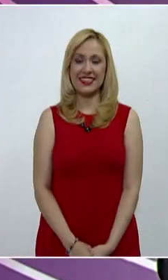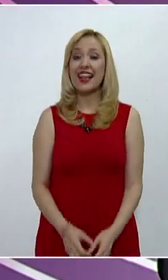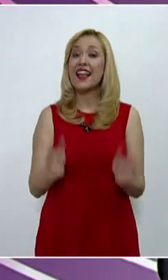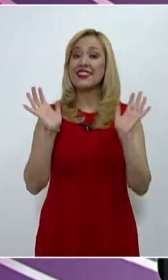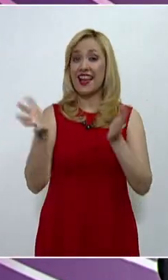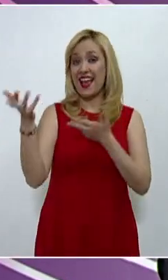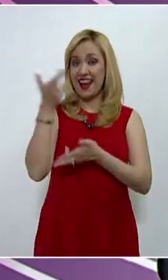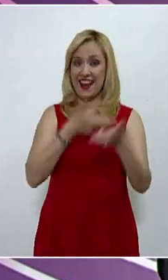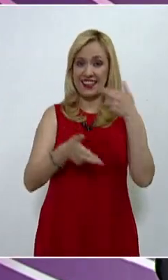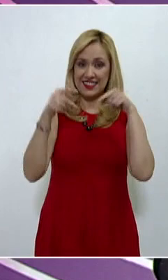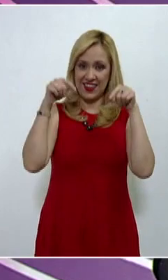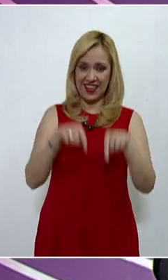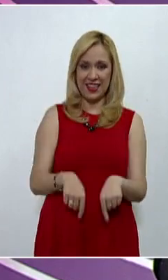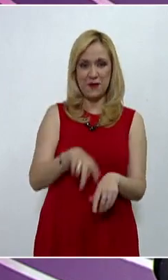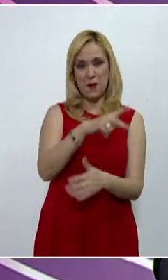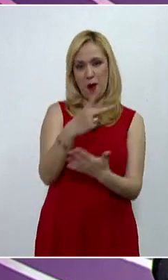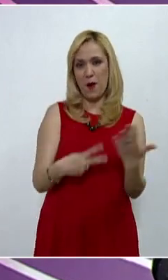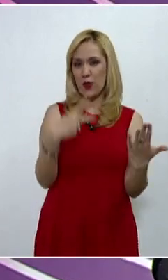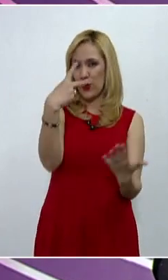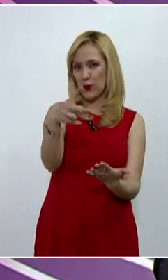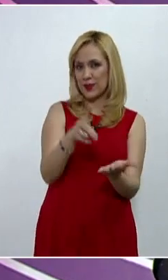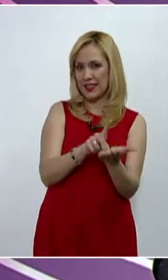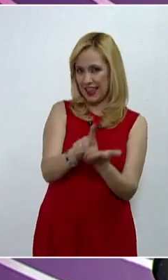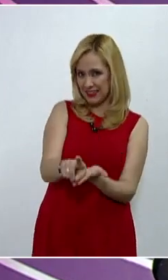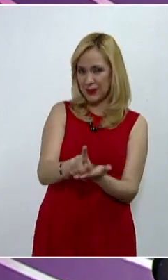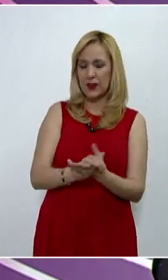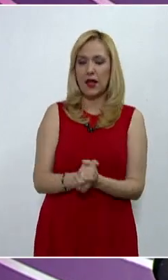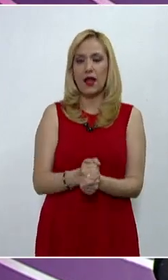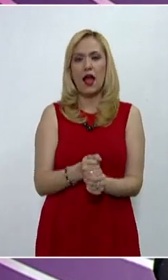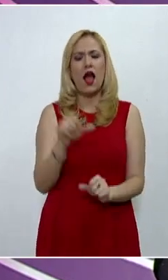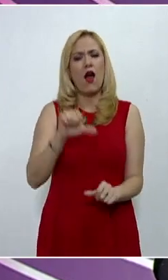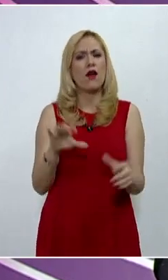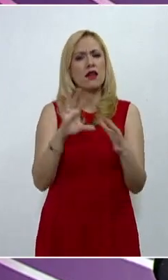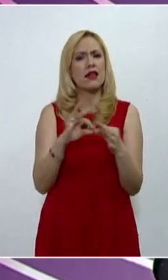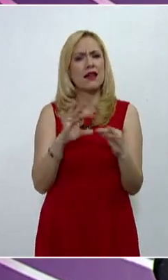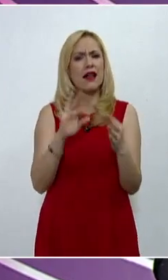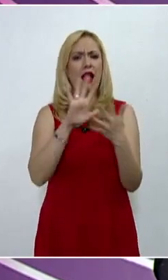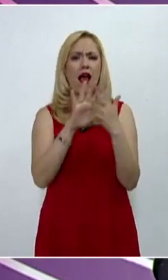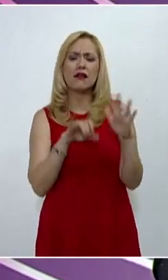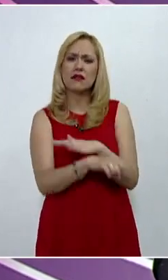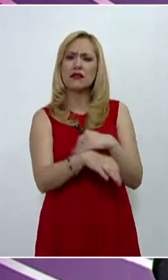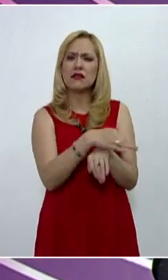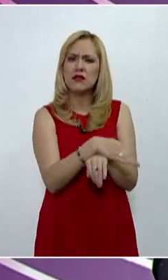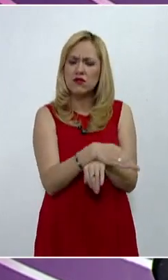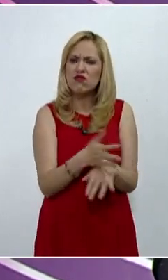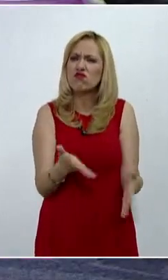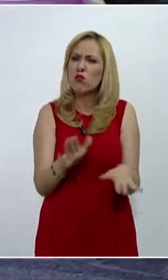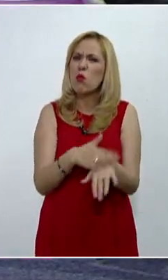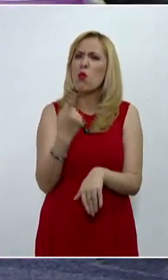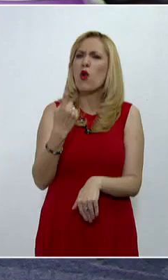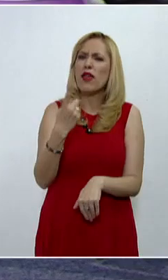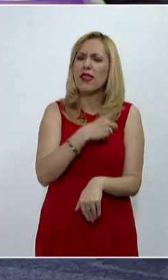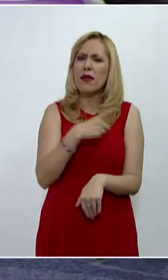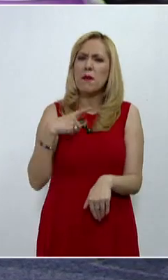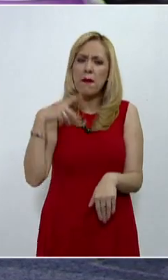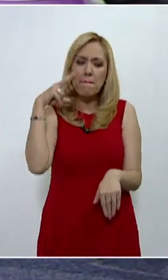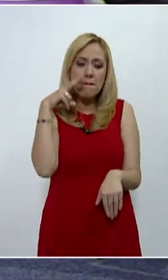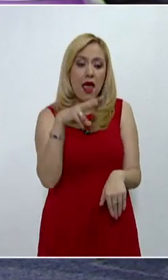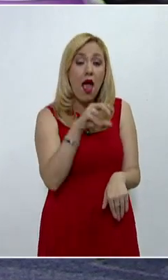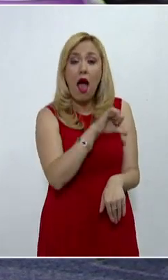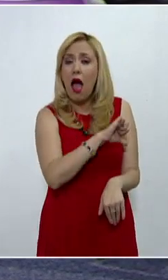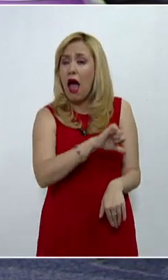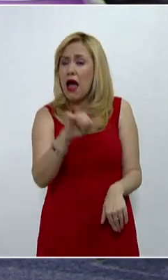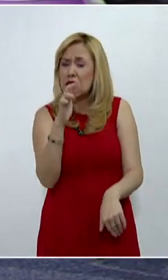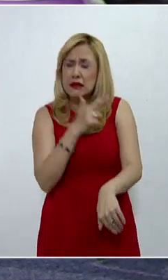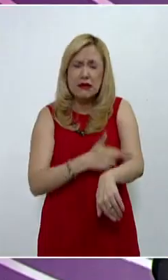Estamos de vuelta en Tus Derechos. Estamos platicando el día de hoy sobre la prisión preventiva y por qué tiene que ser vista como una medida